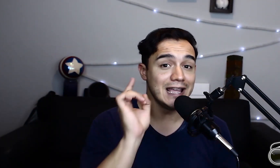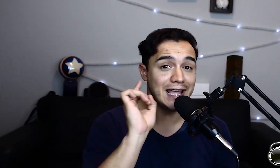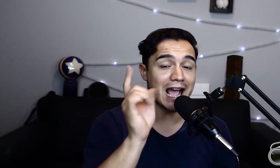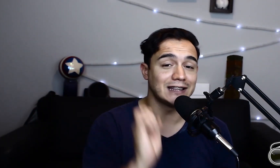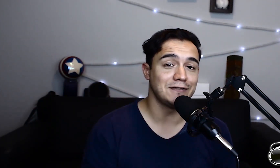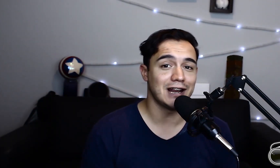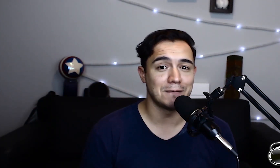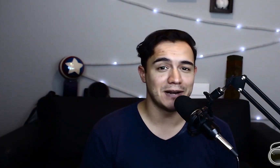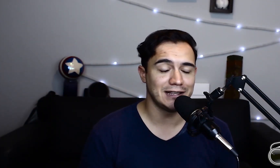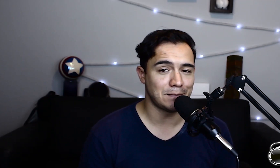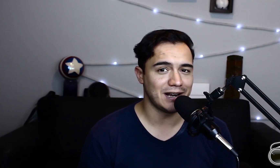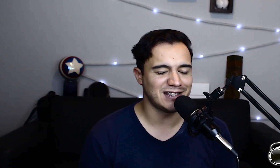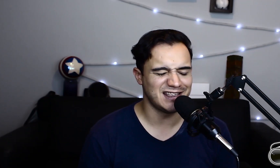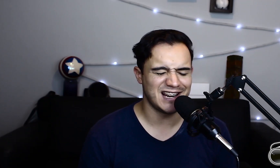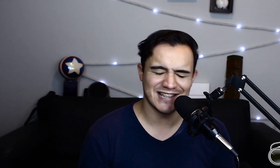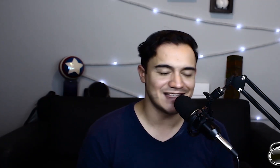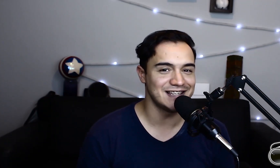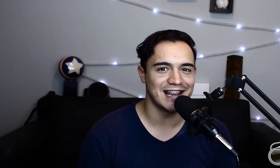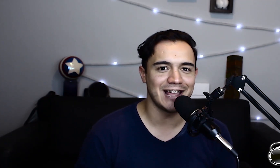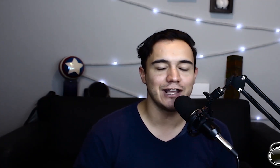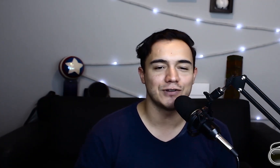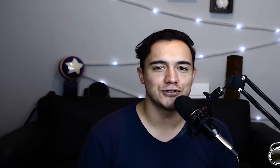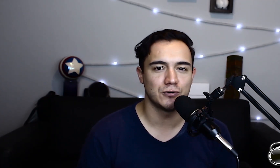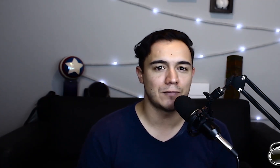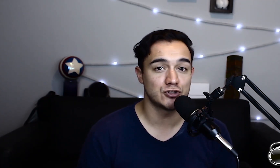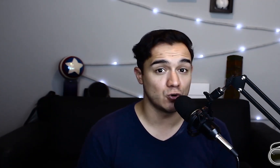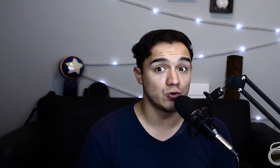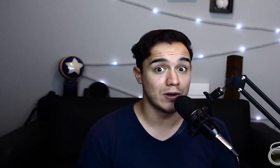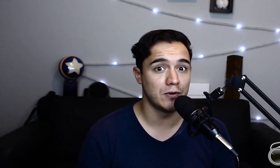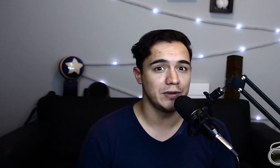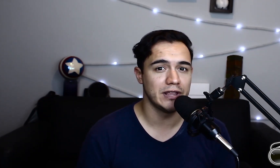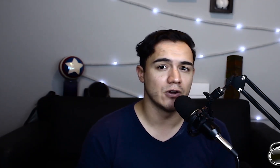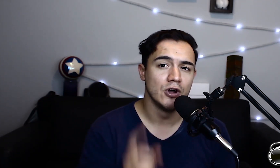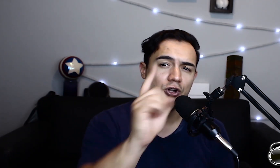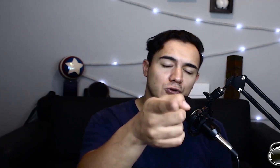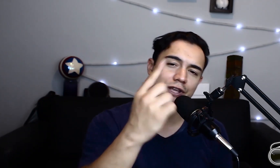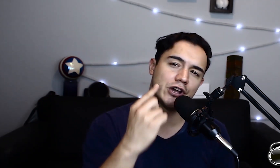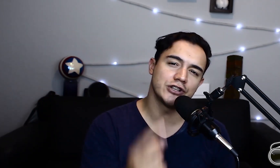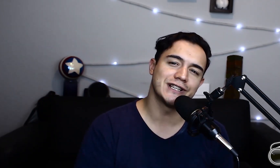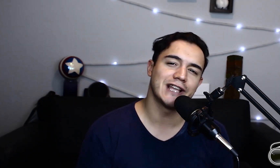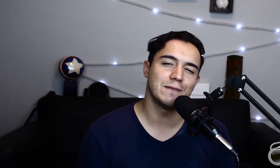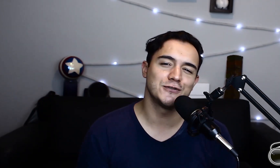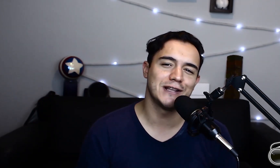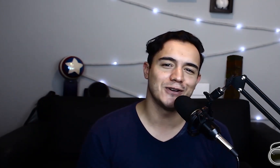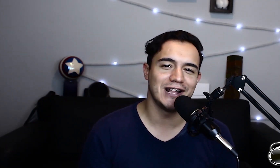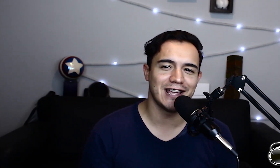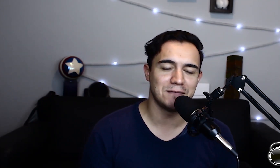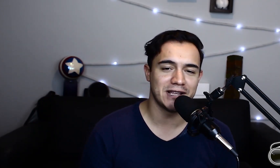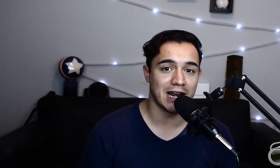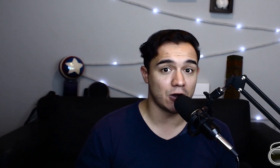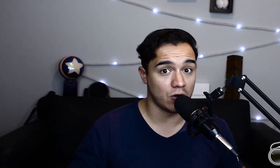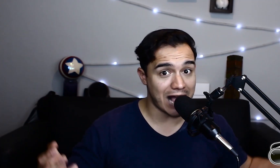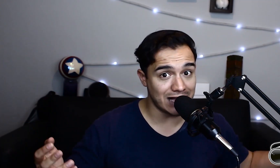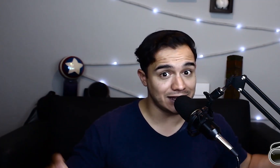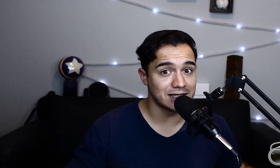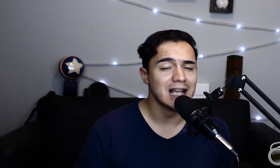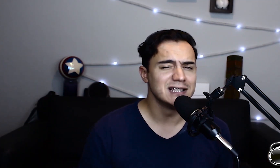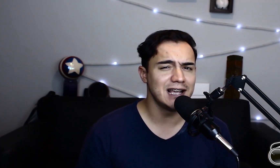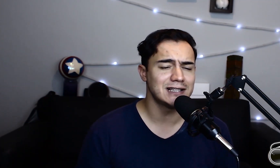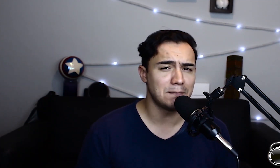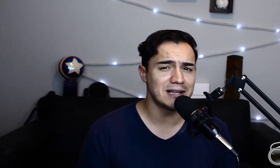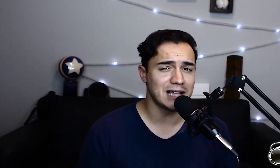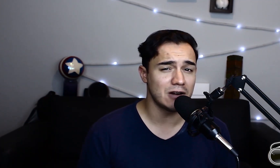ti y activa la campanita para que te enteres antes que nadie cuando subamos un nuevo video tú y yo nos estaremos viendo el día de mañana o